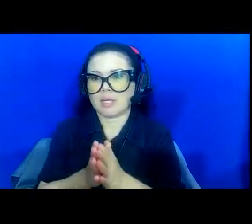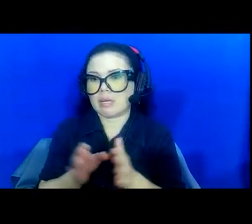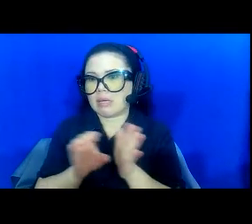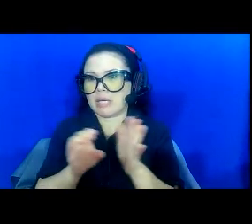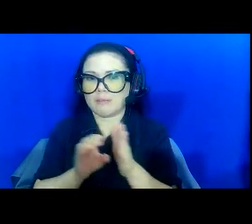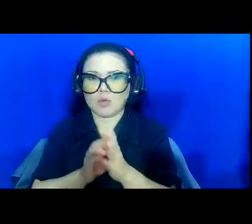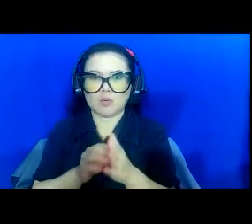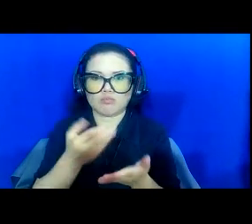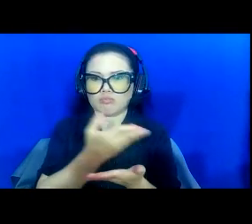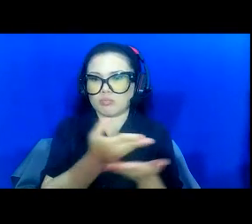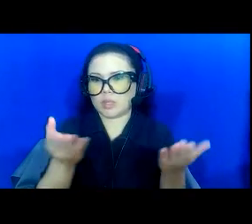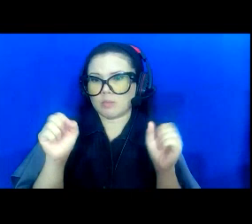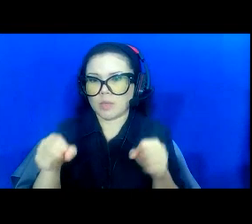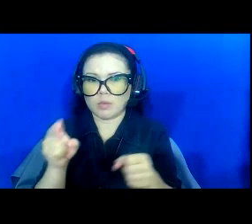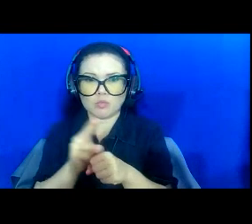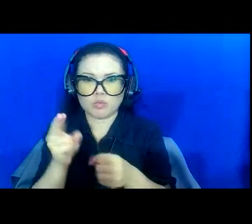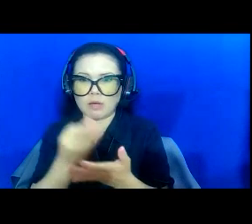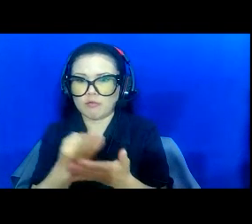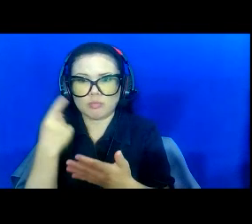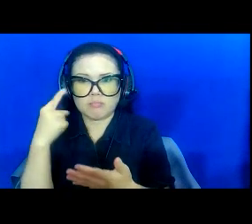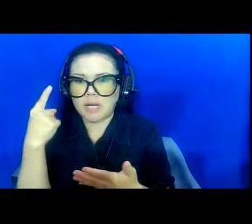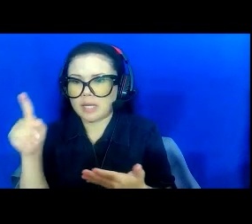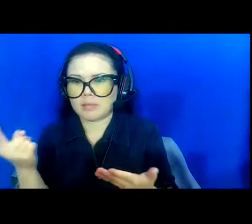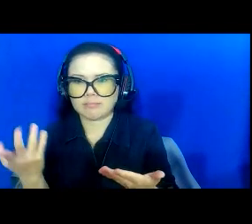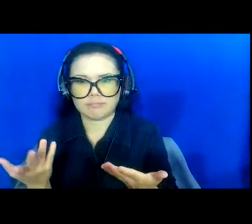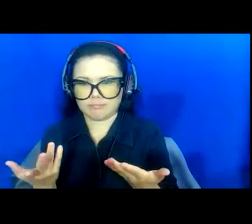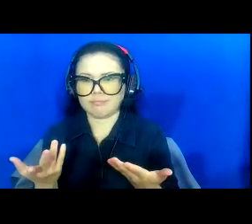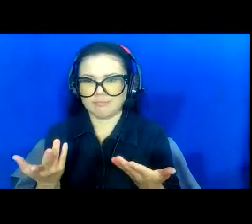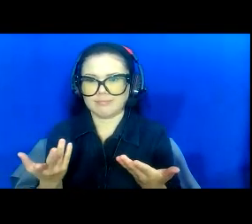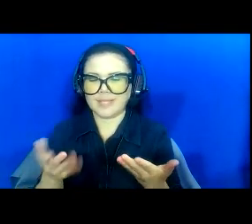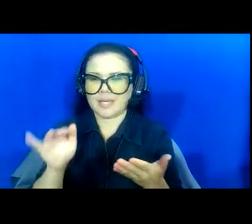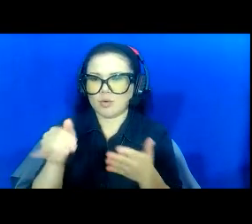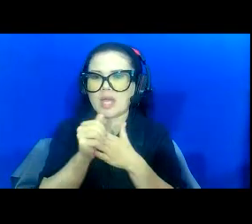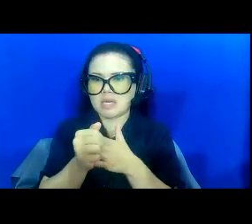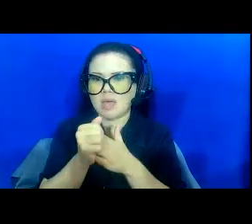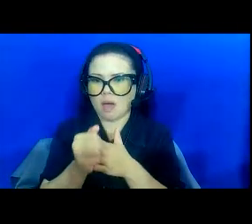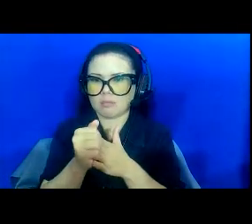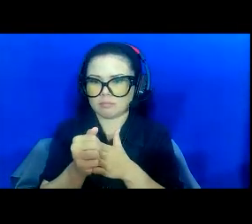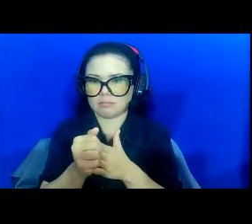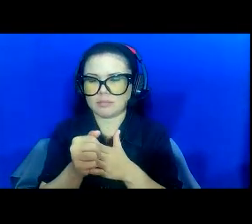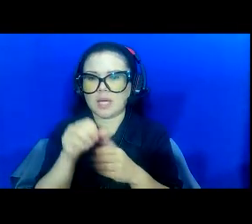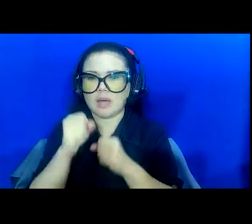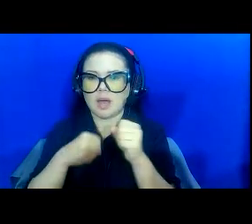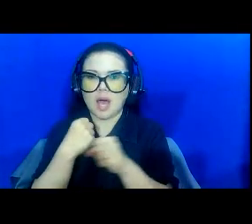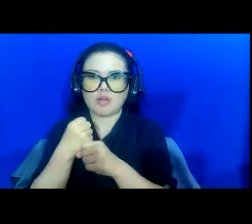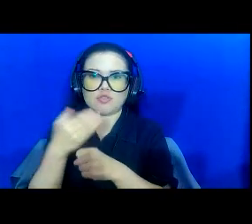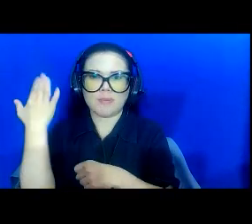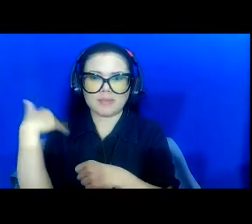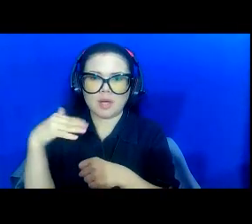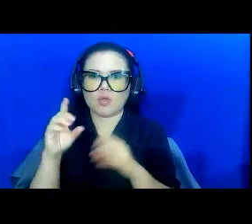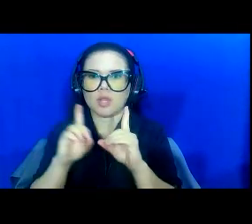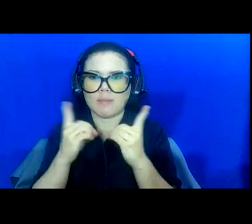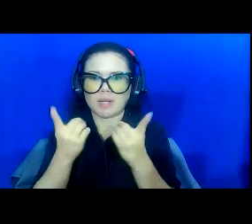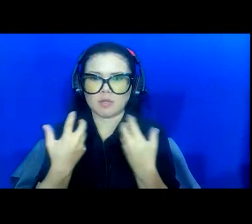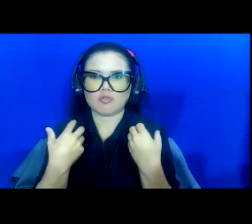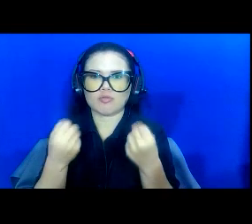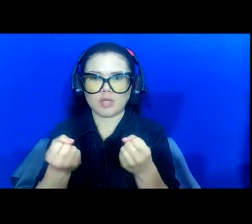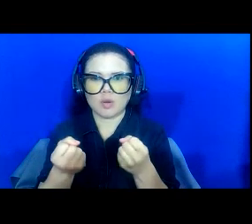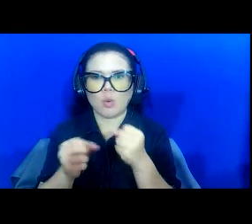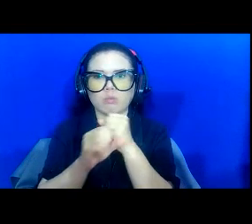gasto tipo administrativo. Así que es importante puedan tener esa como guía principal. Desde el año pasado, el Departamento de Salud ha enviado comunicaciones a la